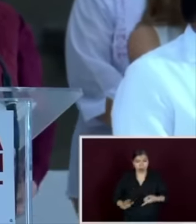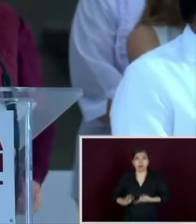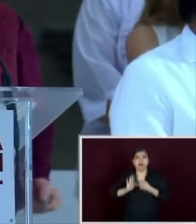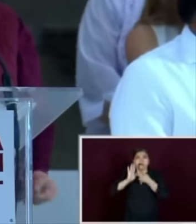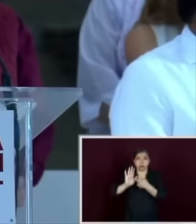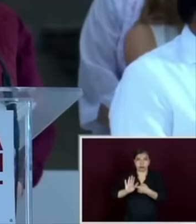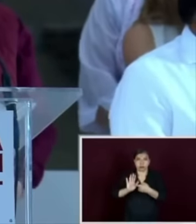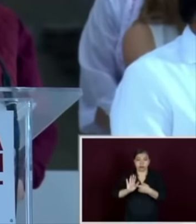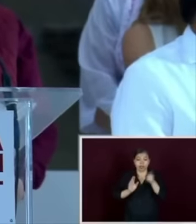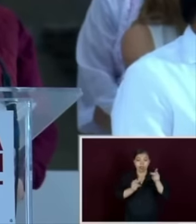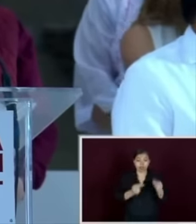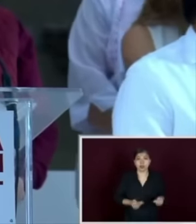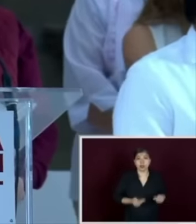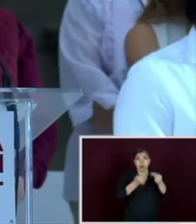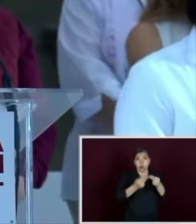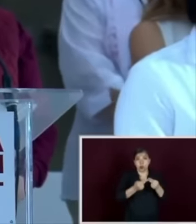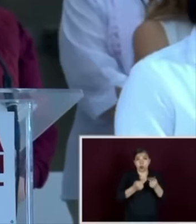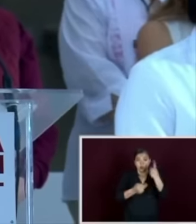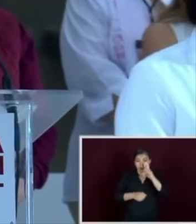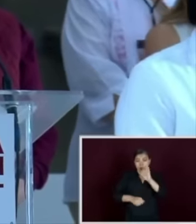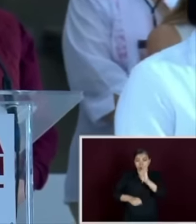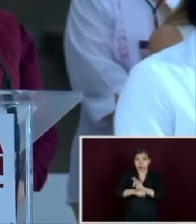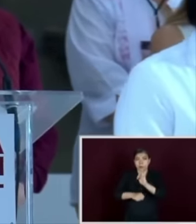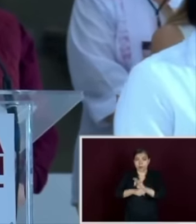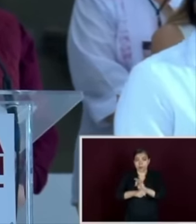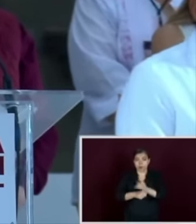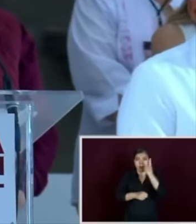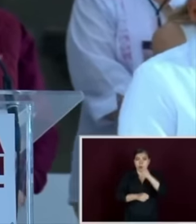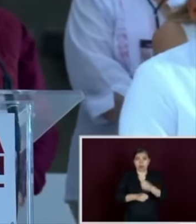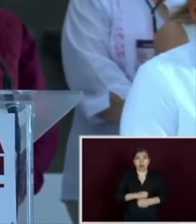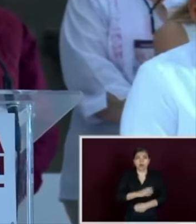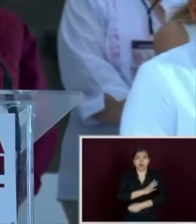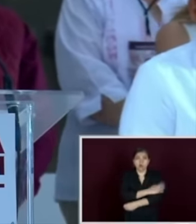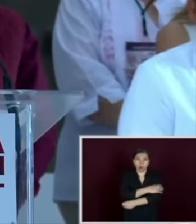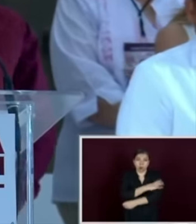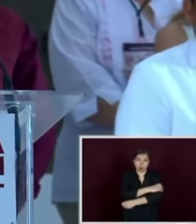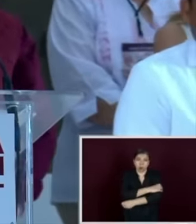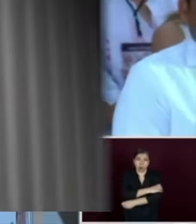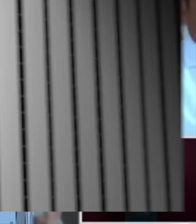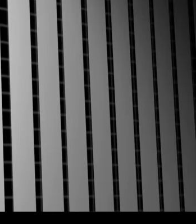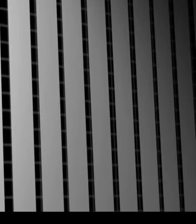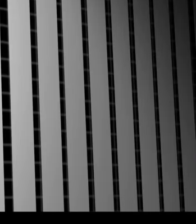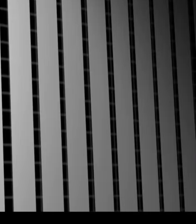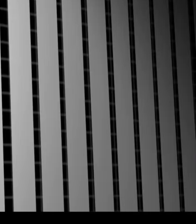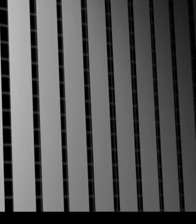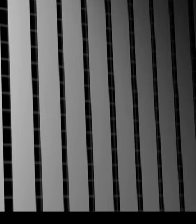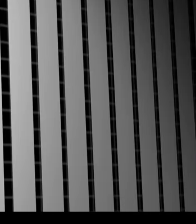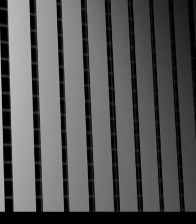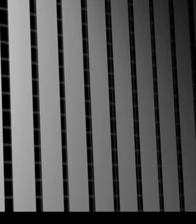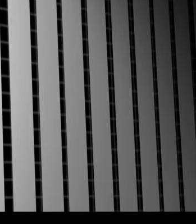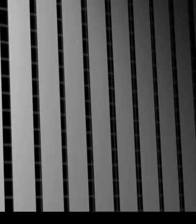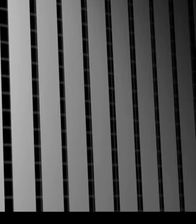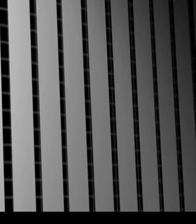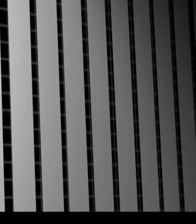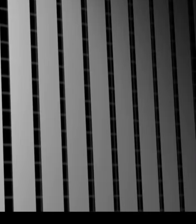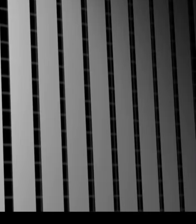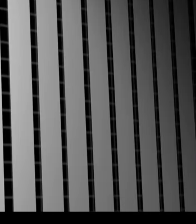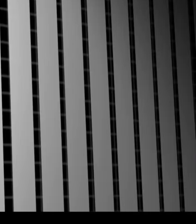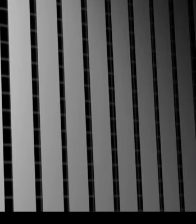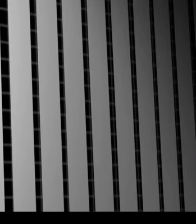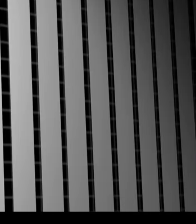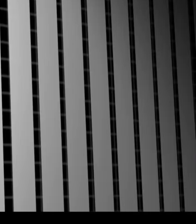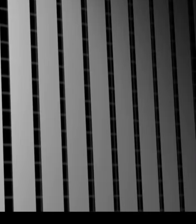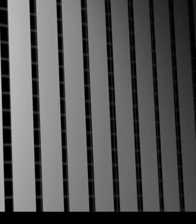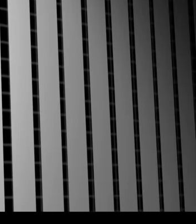muy preparada y tiene capacidad para escuchar al pueblo mexicano, y según los pronósticos será una de